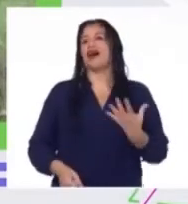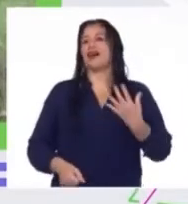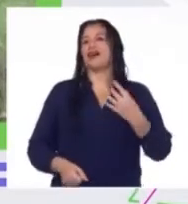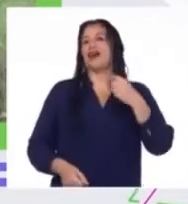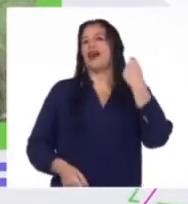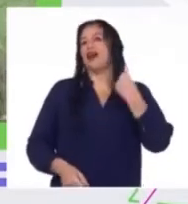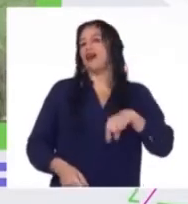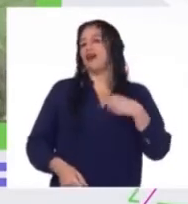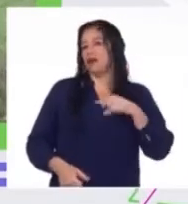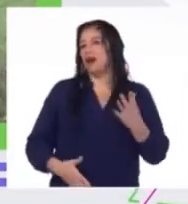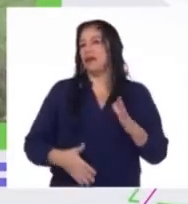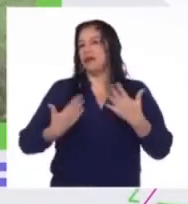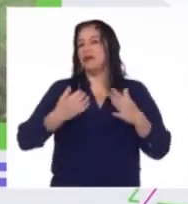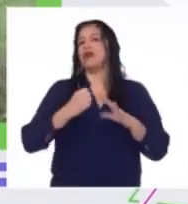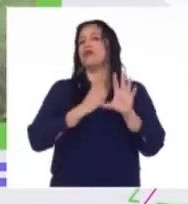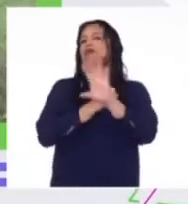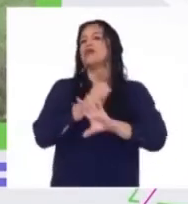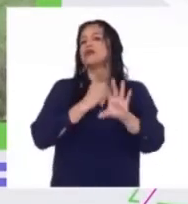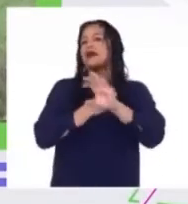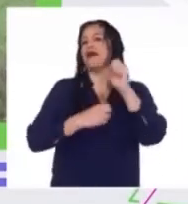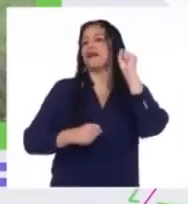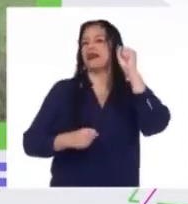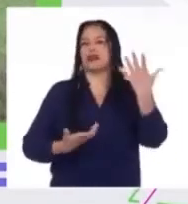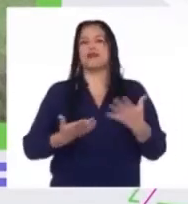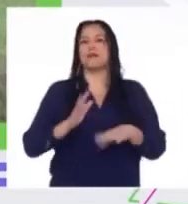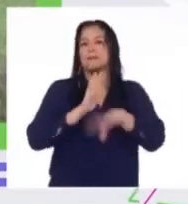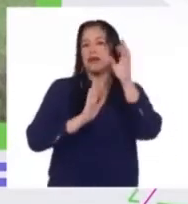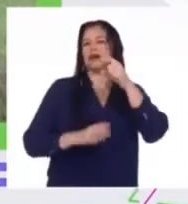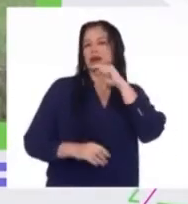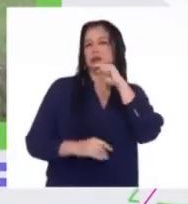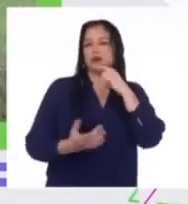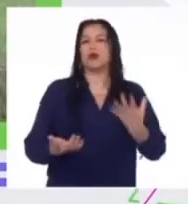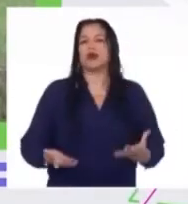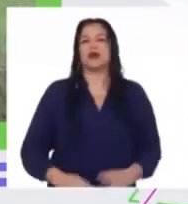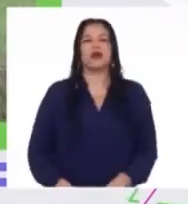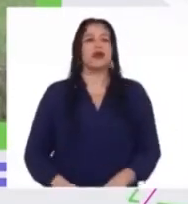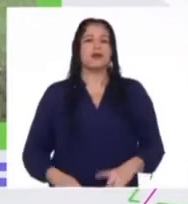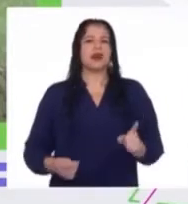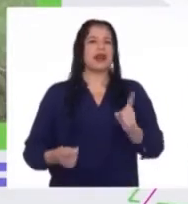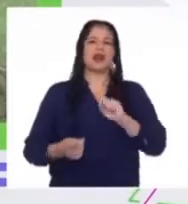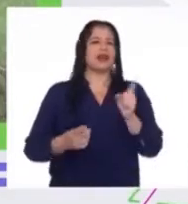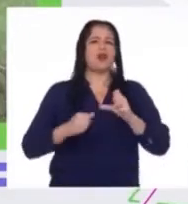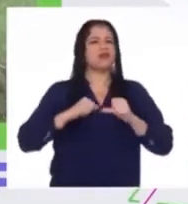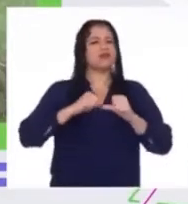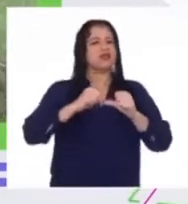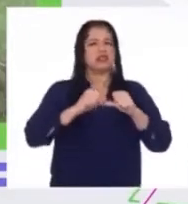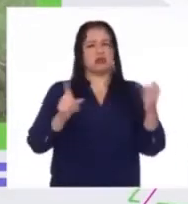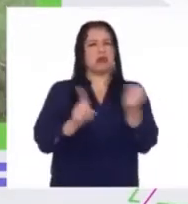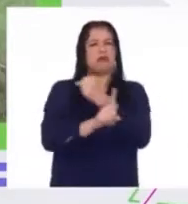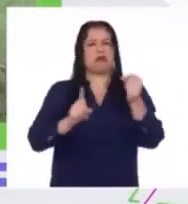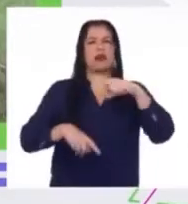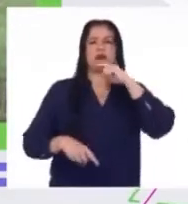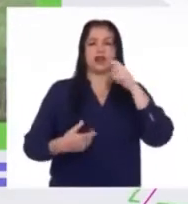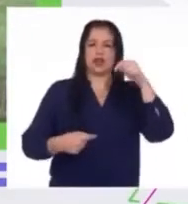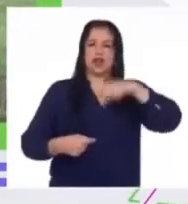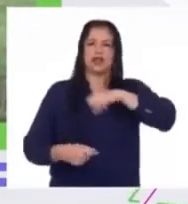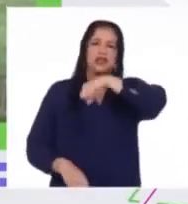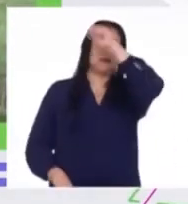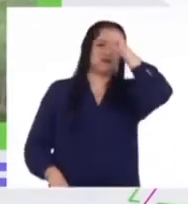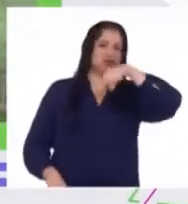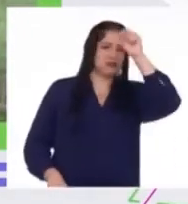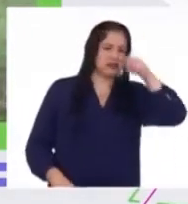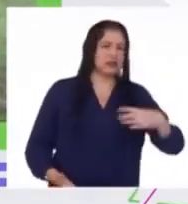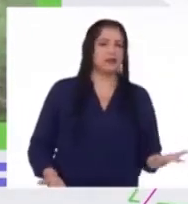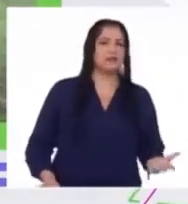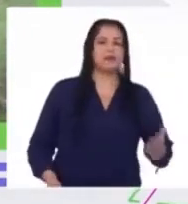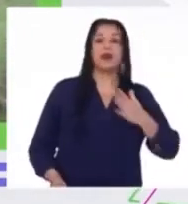y para defender sobre todo a las mujeres, que no haya más maltratos, ¿no? Aquí en la sierra.